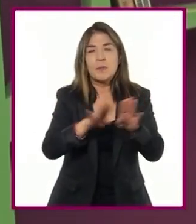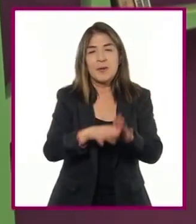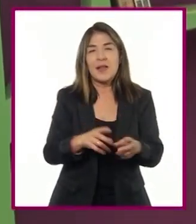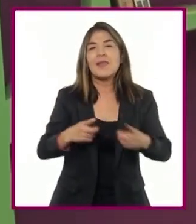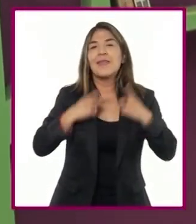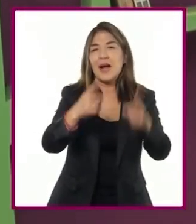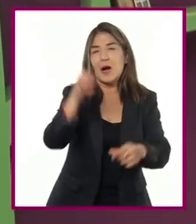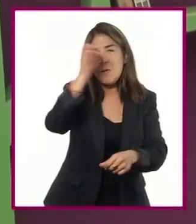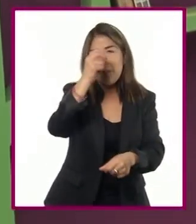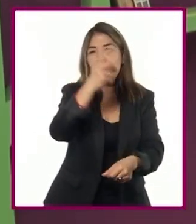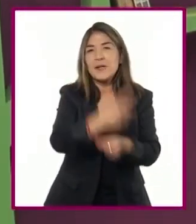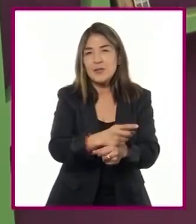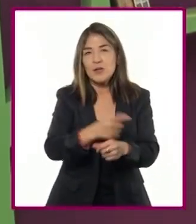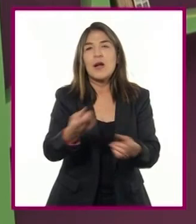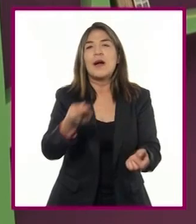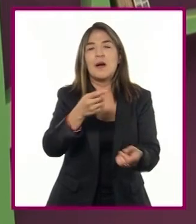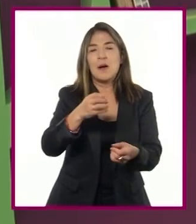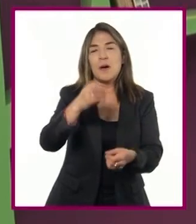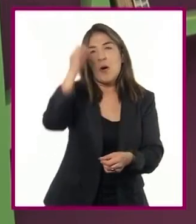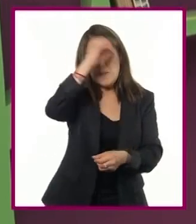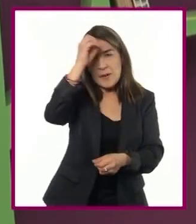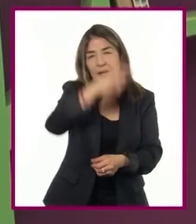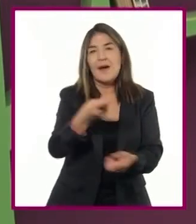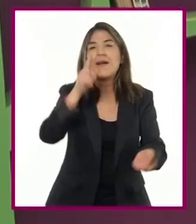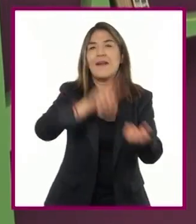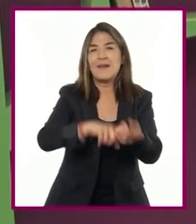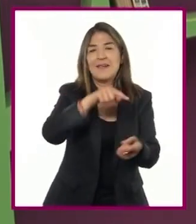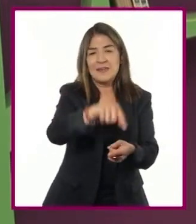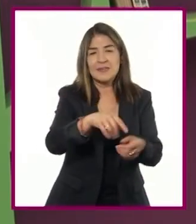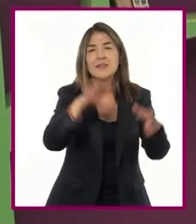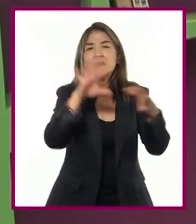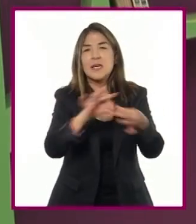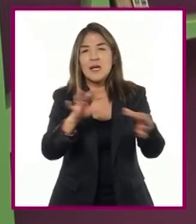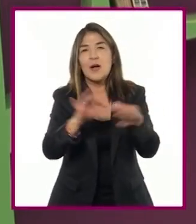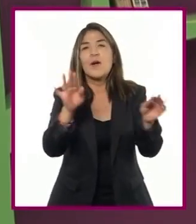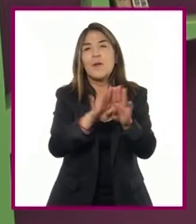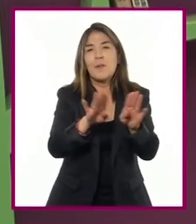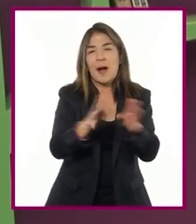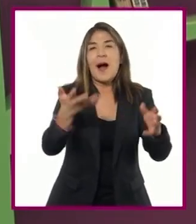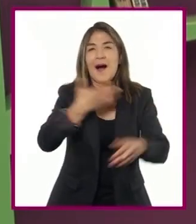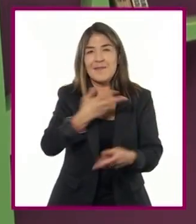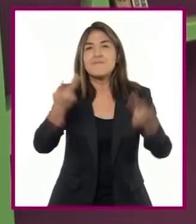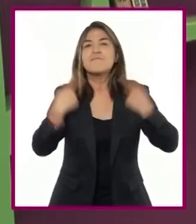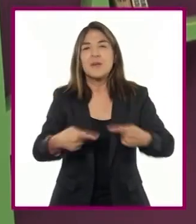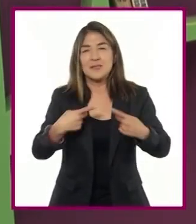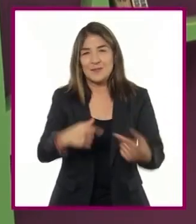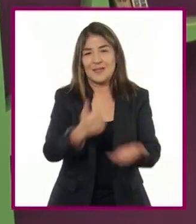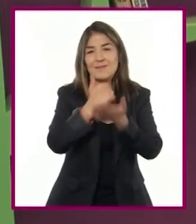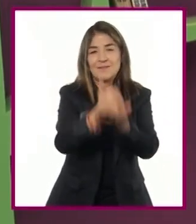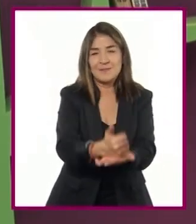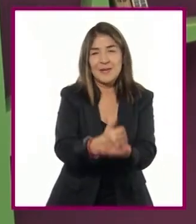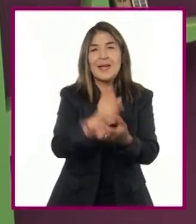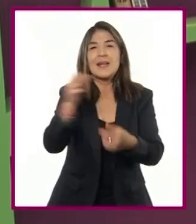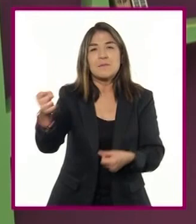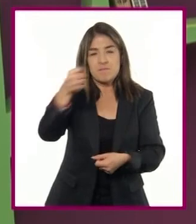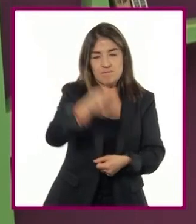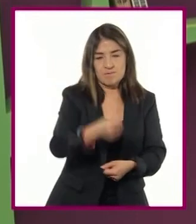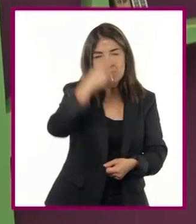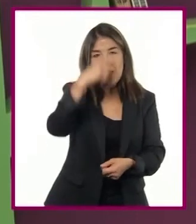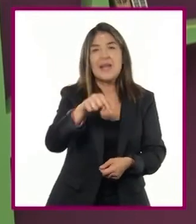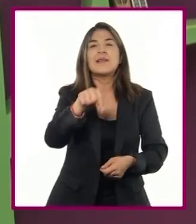opinión al respecto del conflicto y en el último párrafo pareciera existir la presencia de un mediador, en este caso,